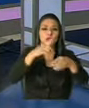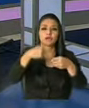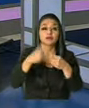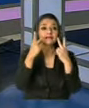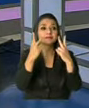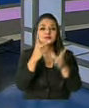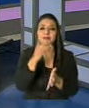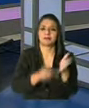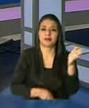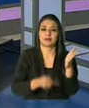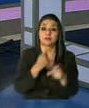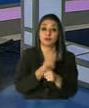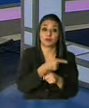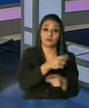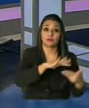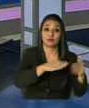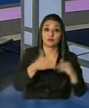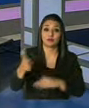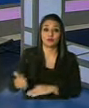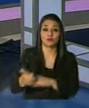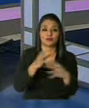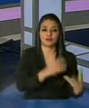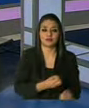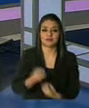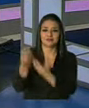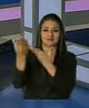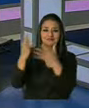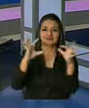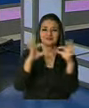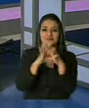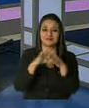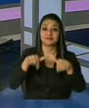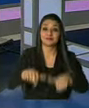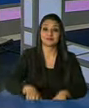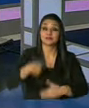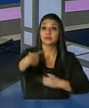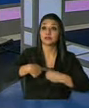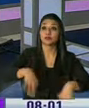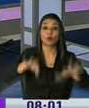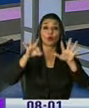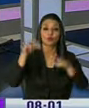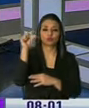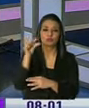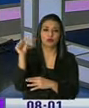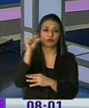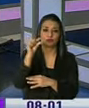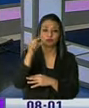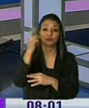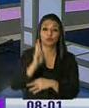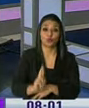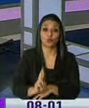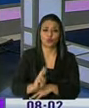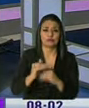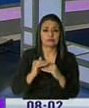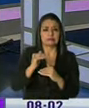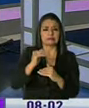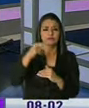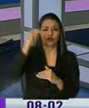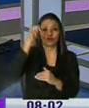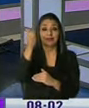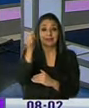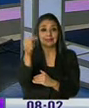ser ese lazo entre usted y la autoridad. La temperatura en la ciudad de Quito está en 8 grados centígrados en el sur, algo mejor en el norte,